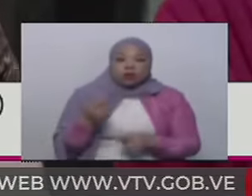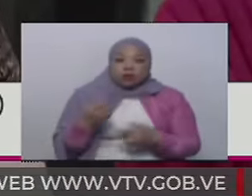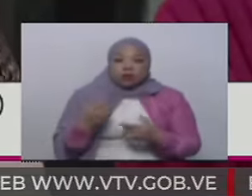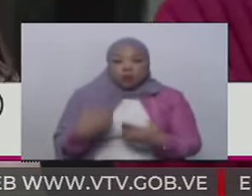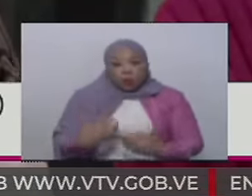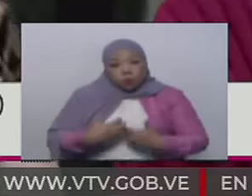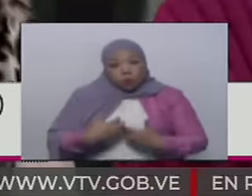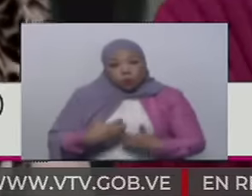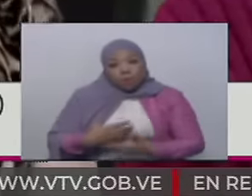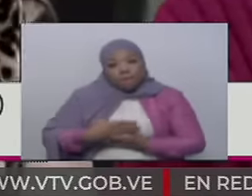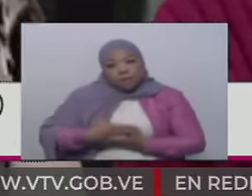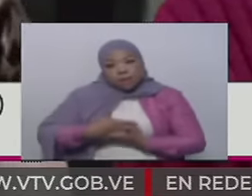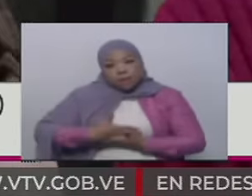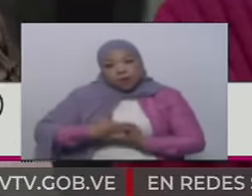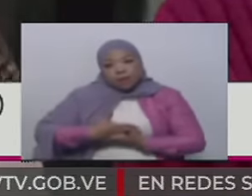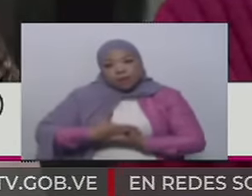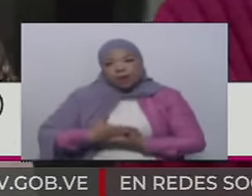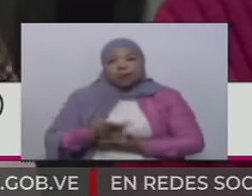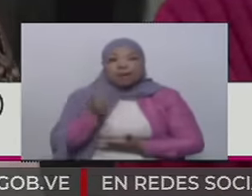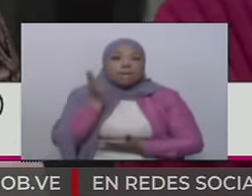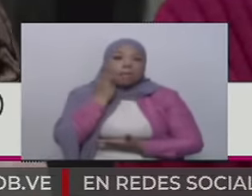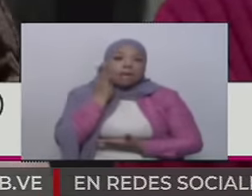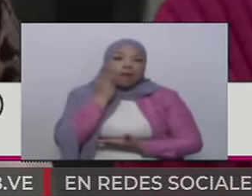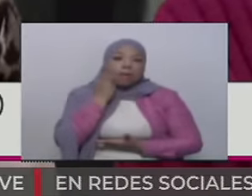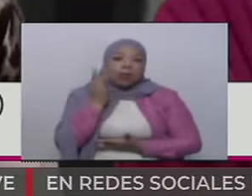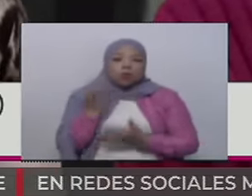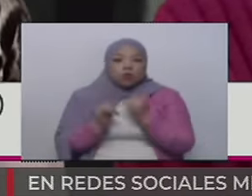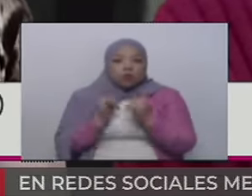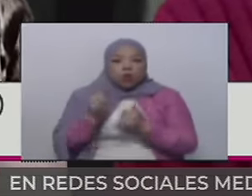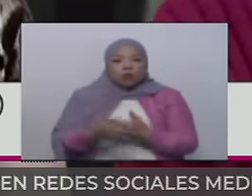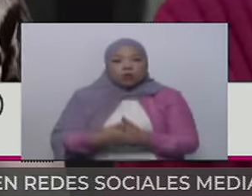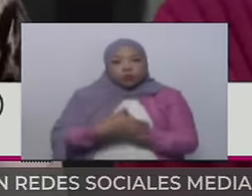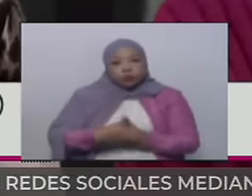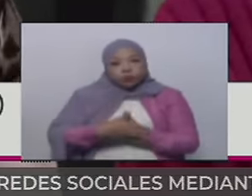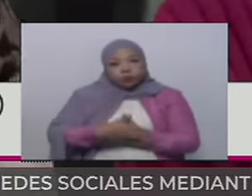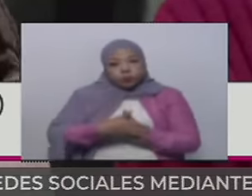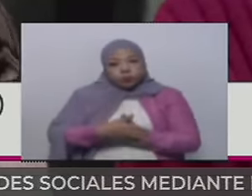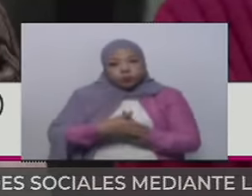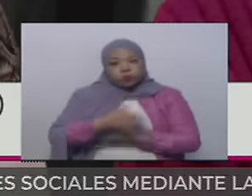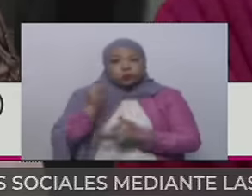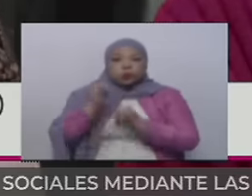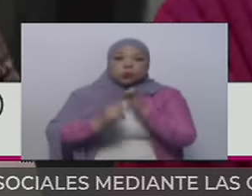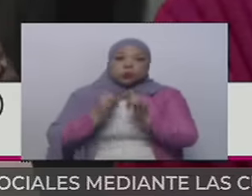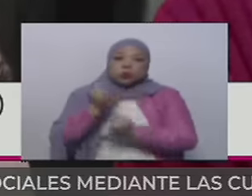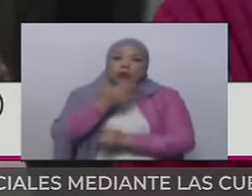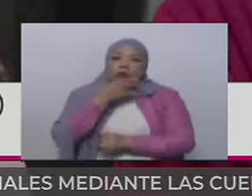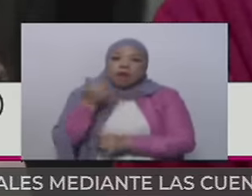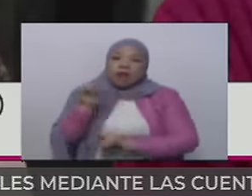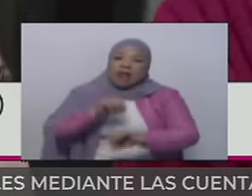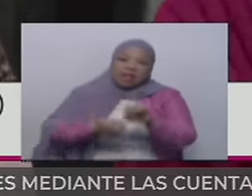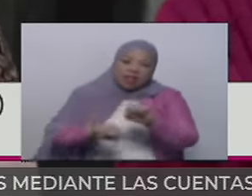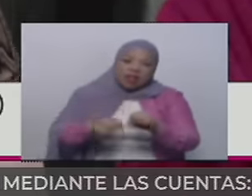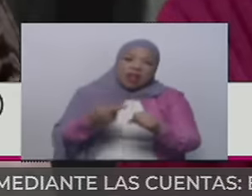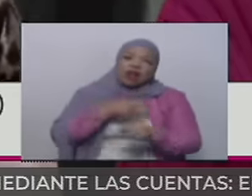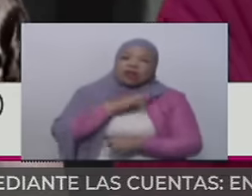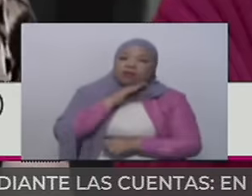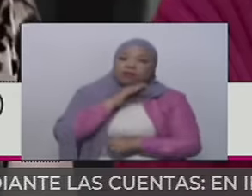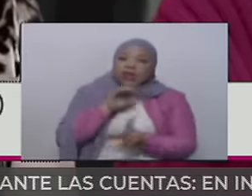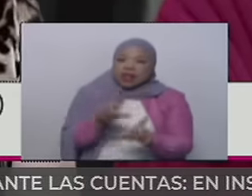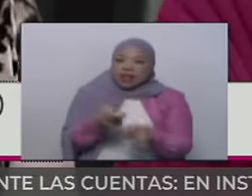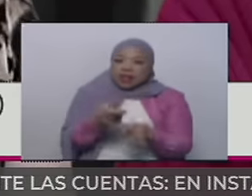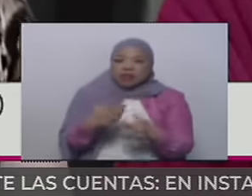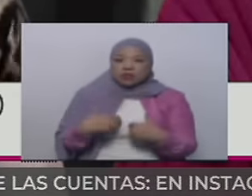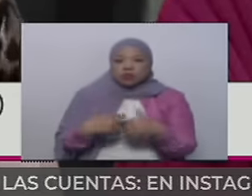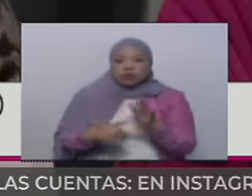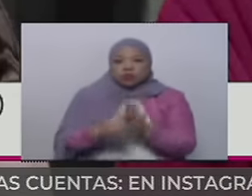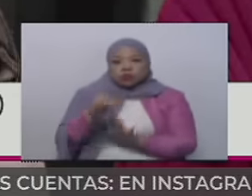lactancia materna. Mientras más la madre lacte a su bebé, está más protegida de